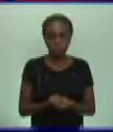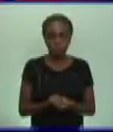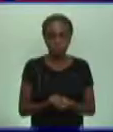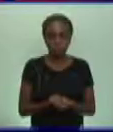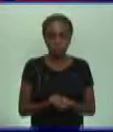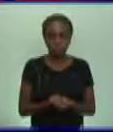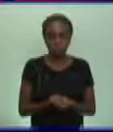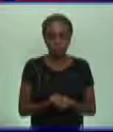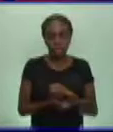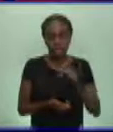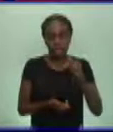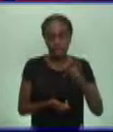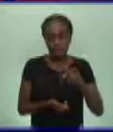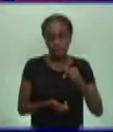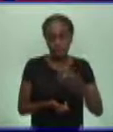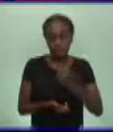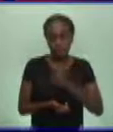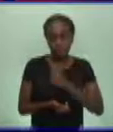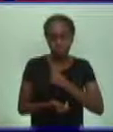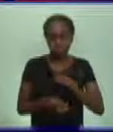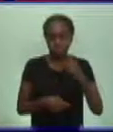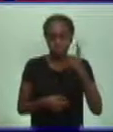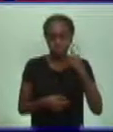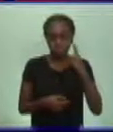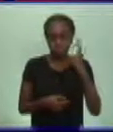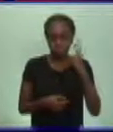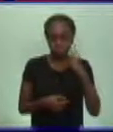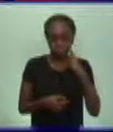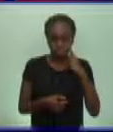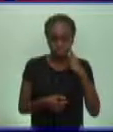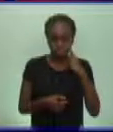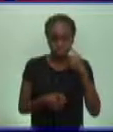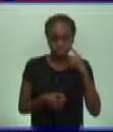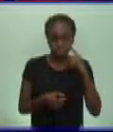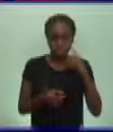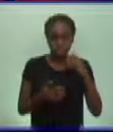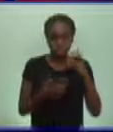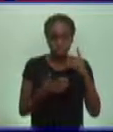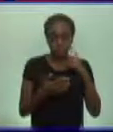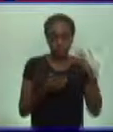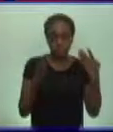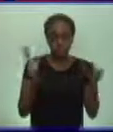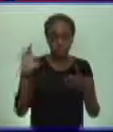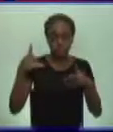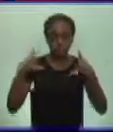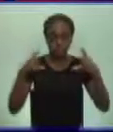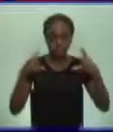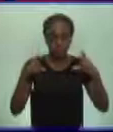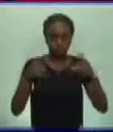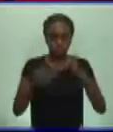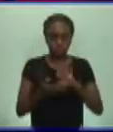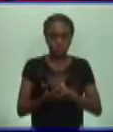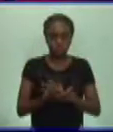A mis niños, les propongo que observen detenidamente la siguiente ilustración.